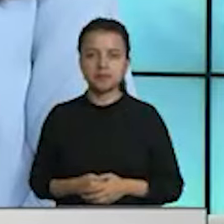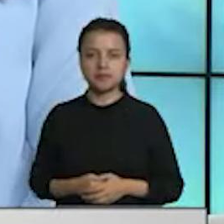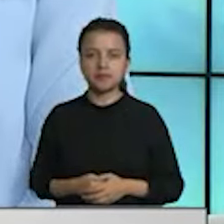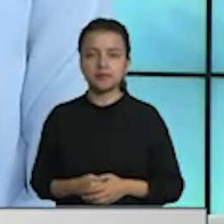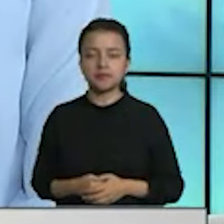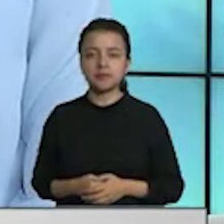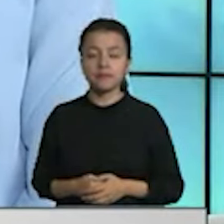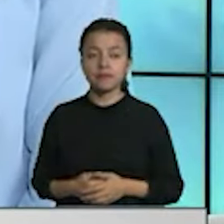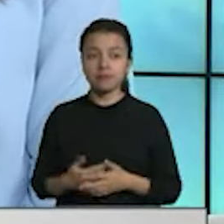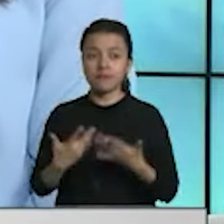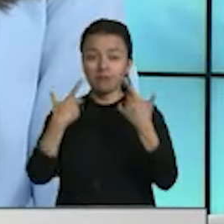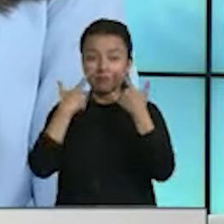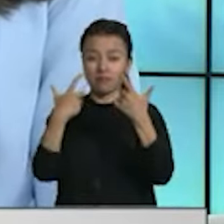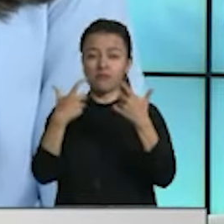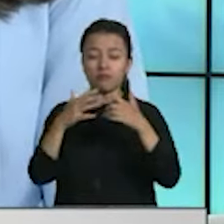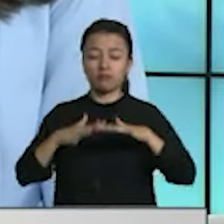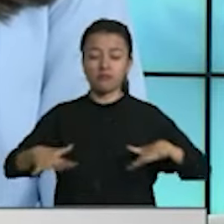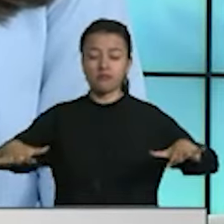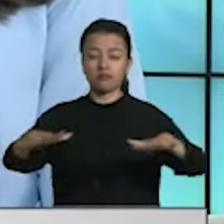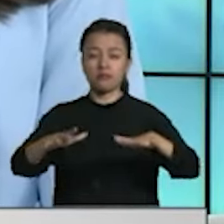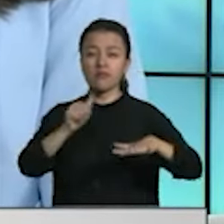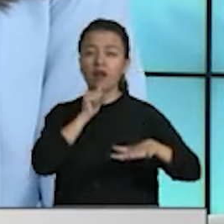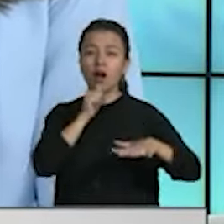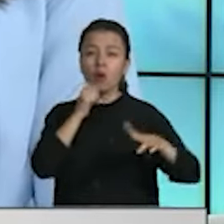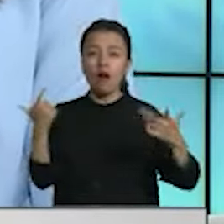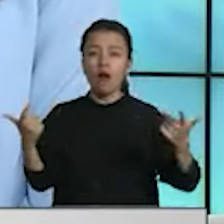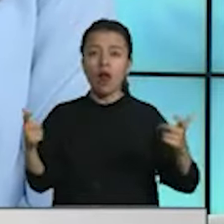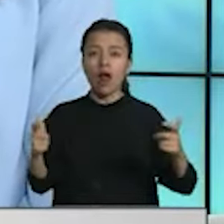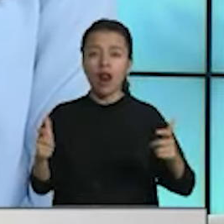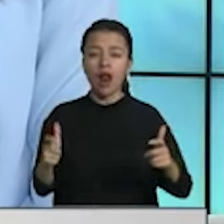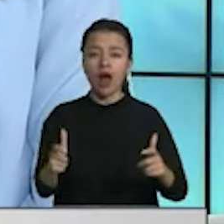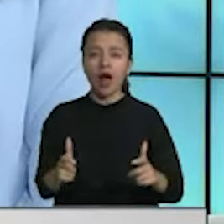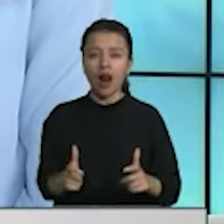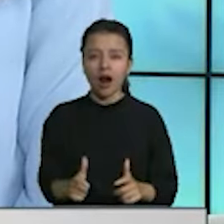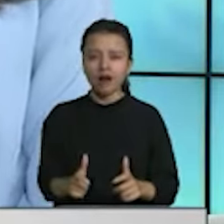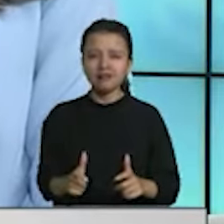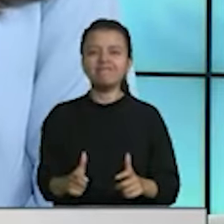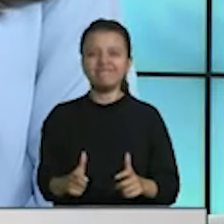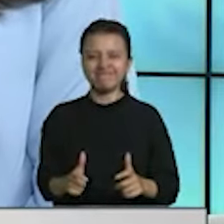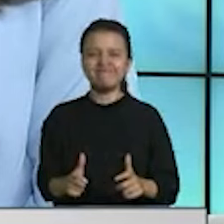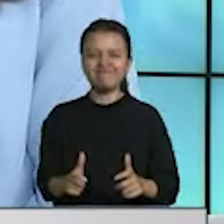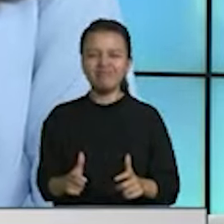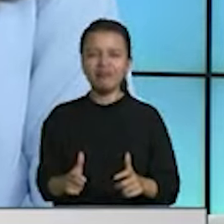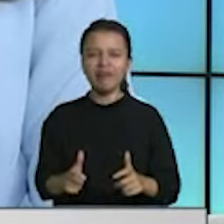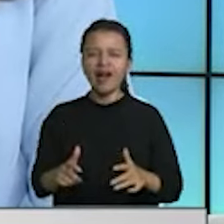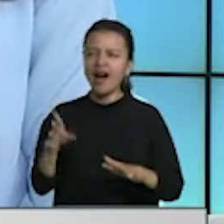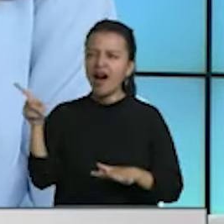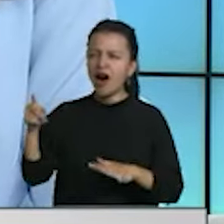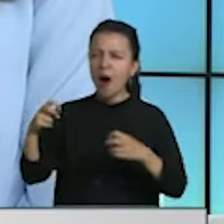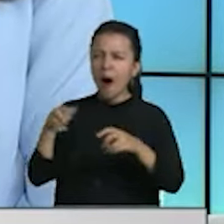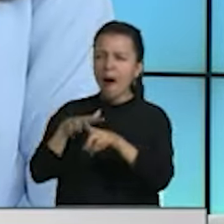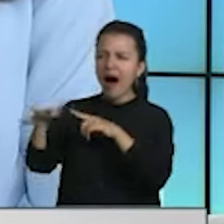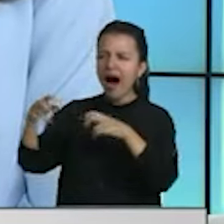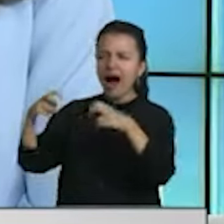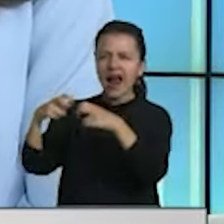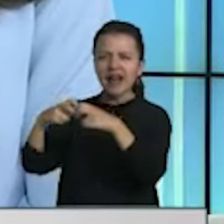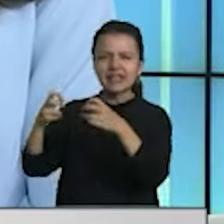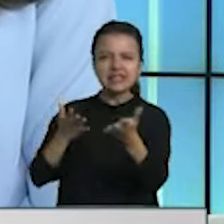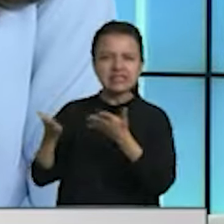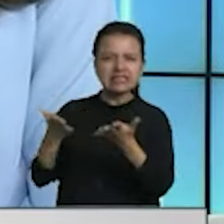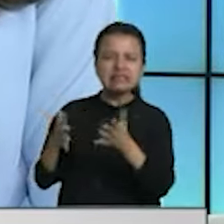Por fuertes sequías en ríos y embalses y ante una amenaza de racionamiento de luz, Santander toma medidas reduciendo el consumo en